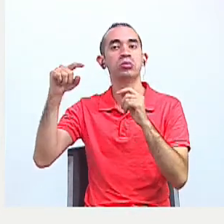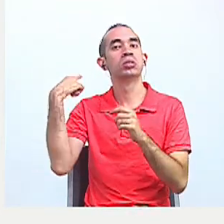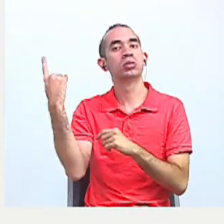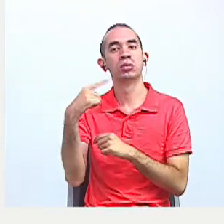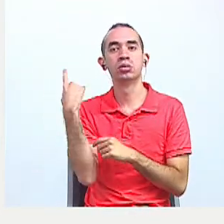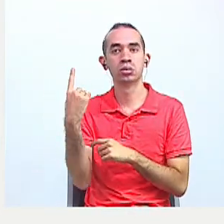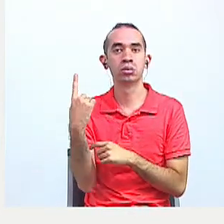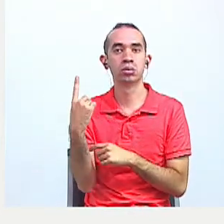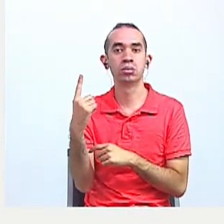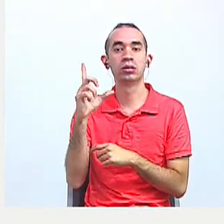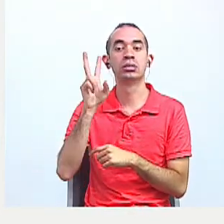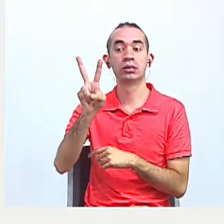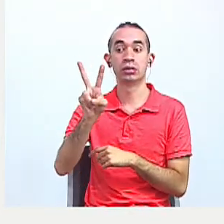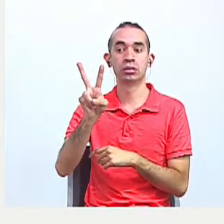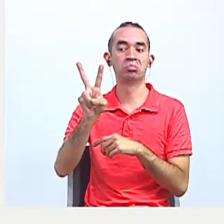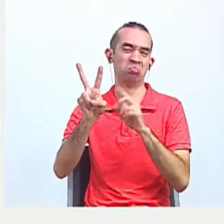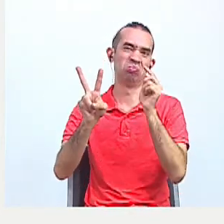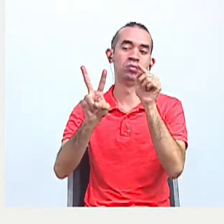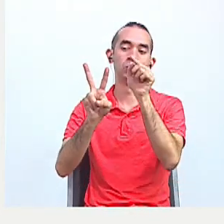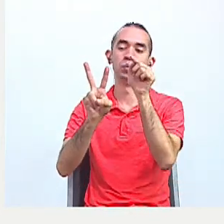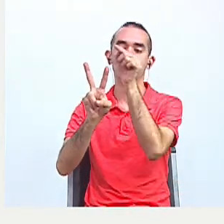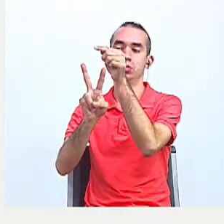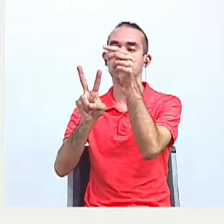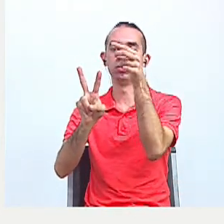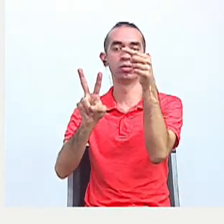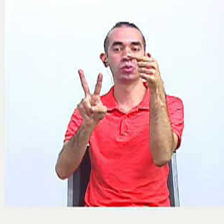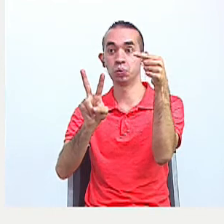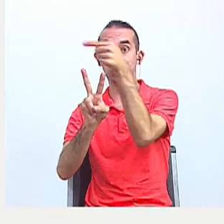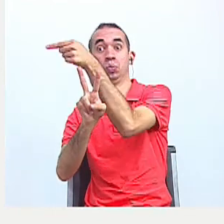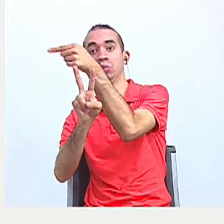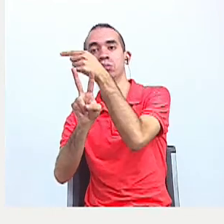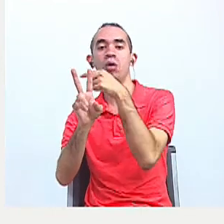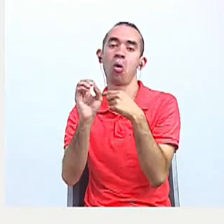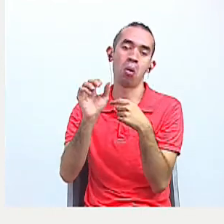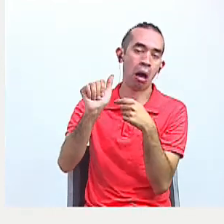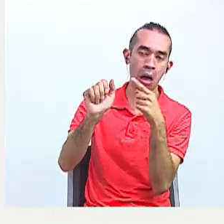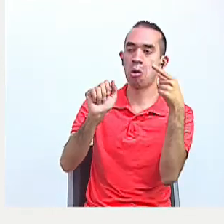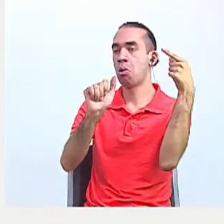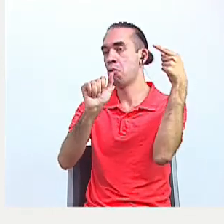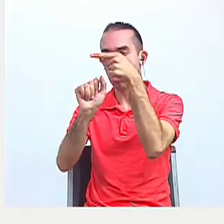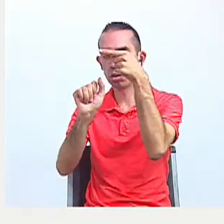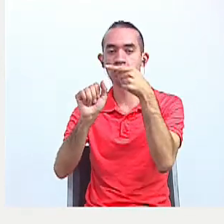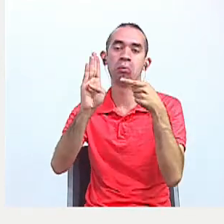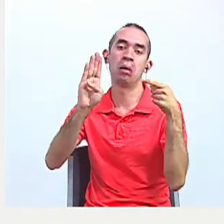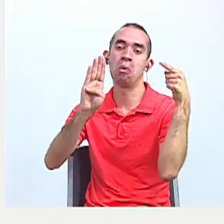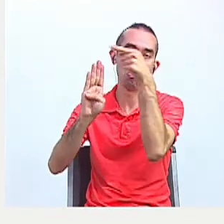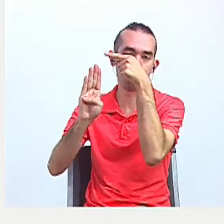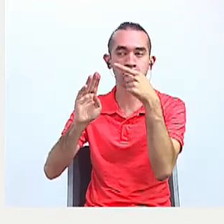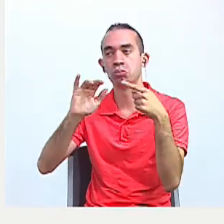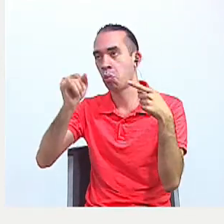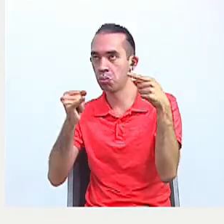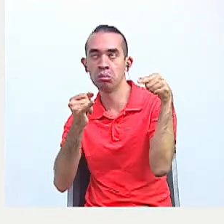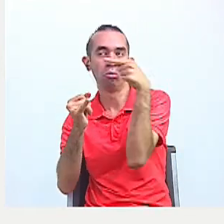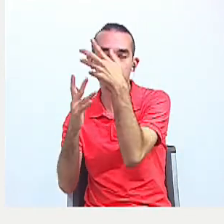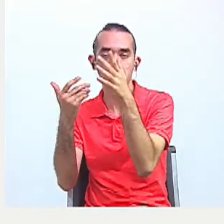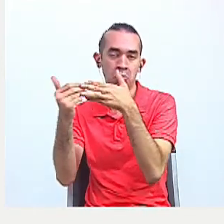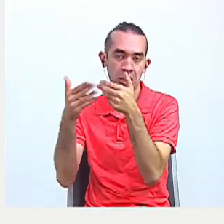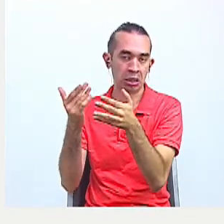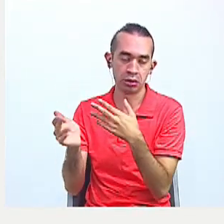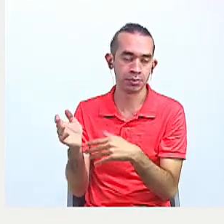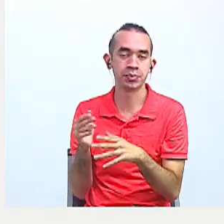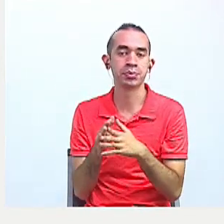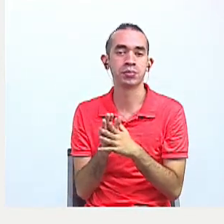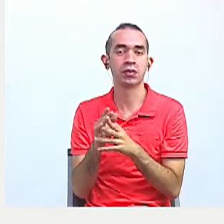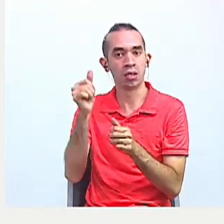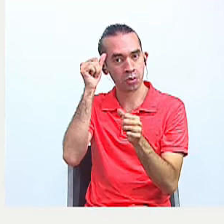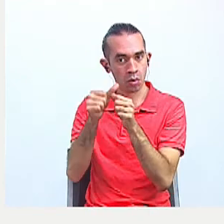siempre una flechita en la parte superior de esa letra para recordarnos que tiene dirección. Además,